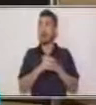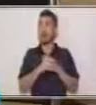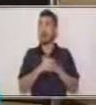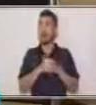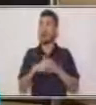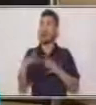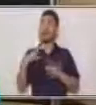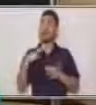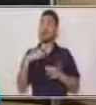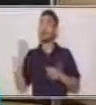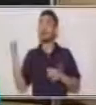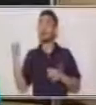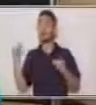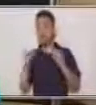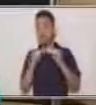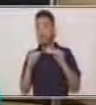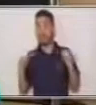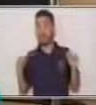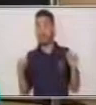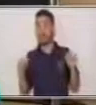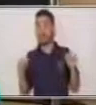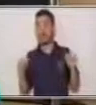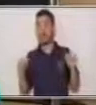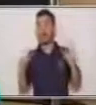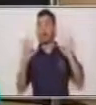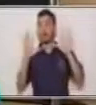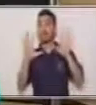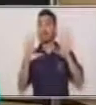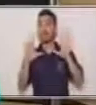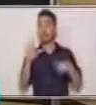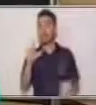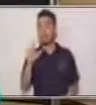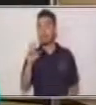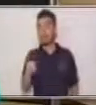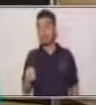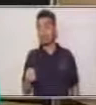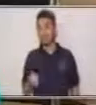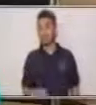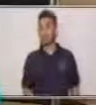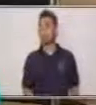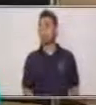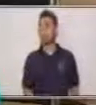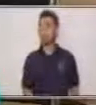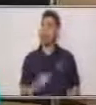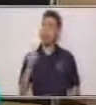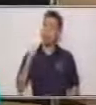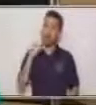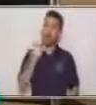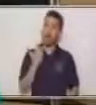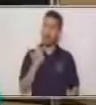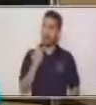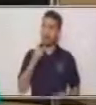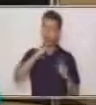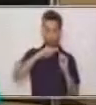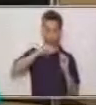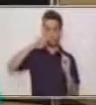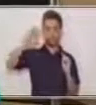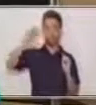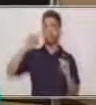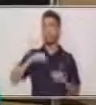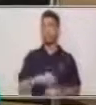que este triángulo en la parte de abajo tiene 10 centímetros. Veamos ahora el otro lado.